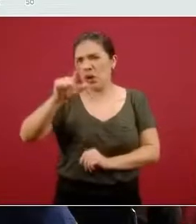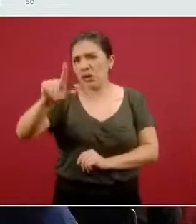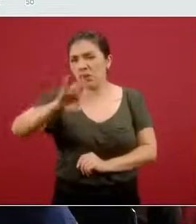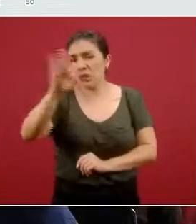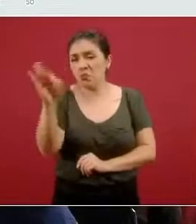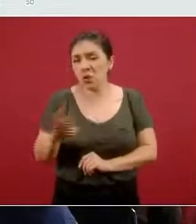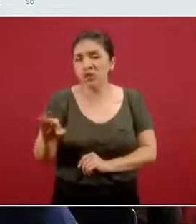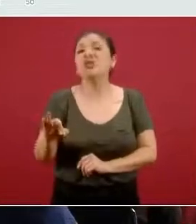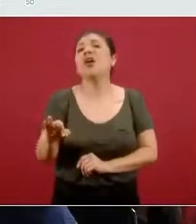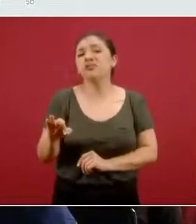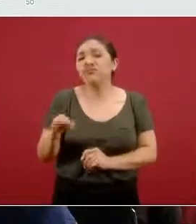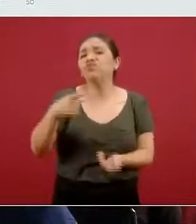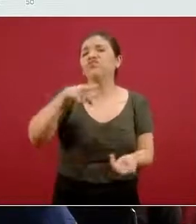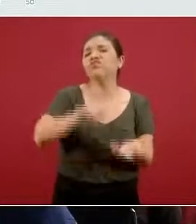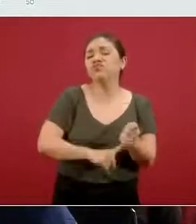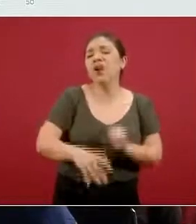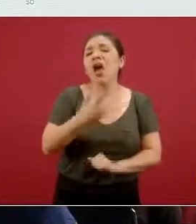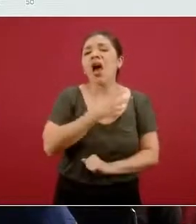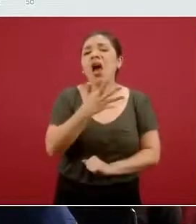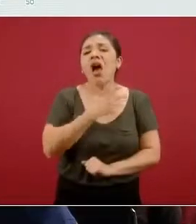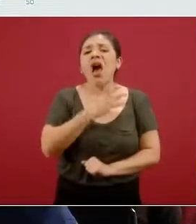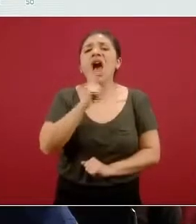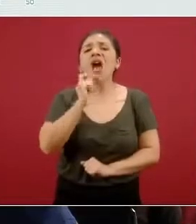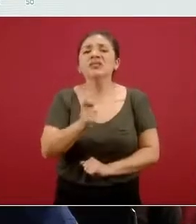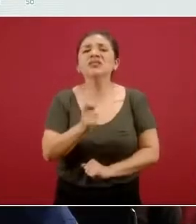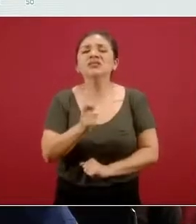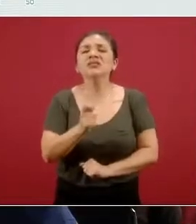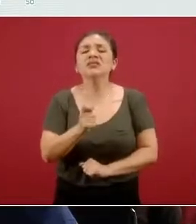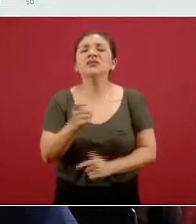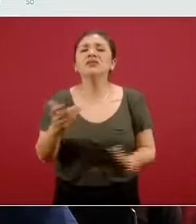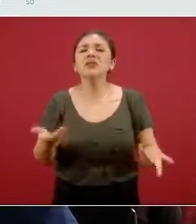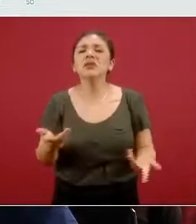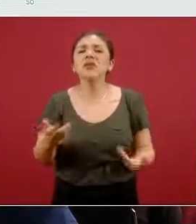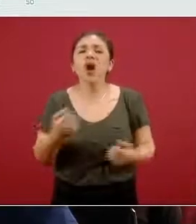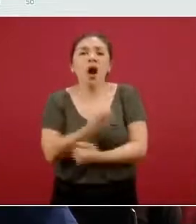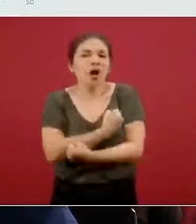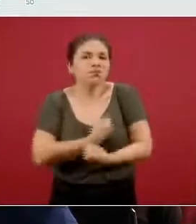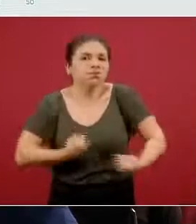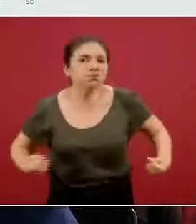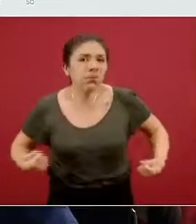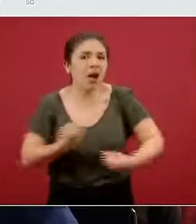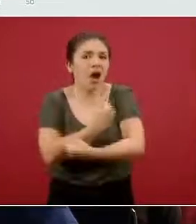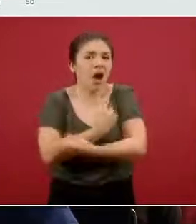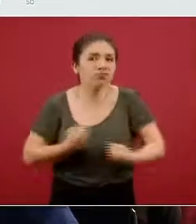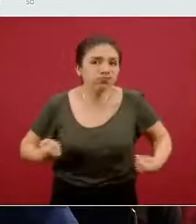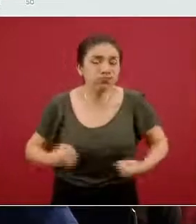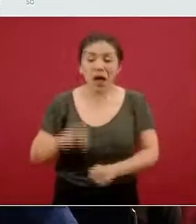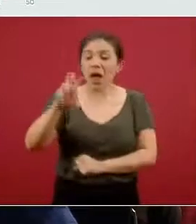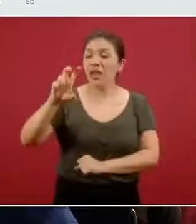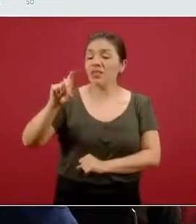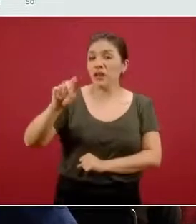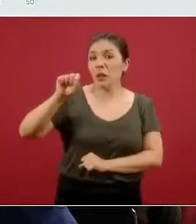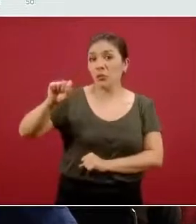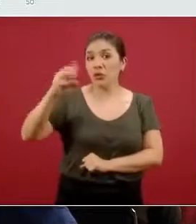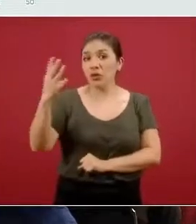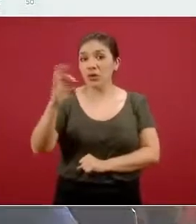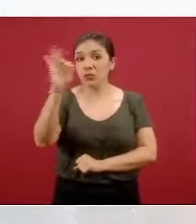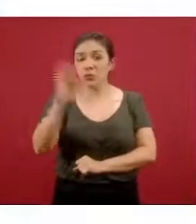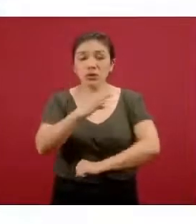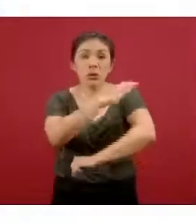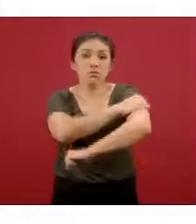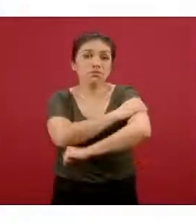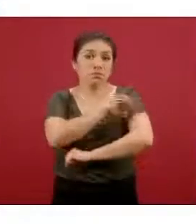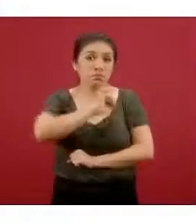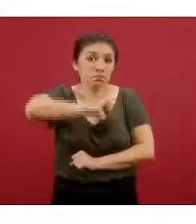47% prácticamente, tenían la comorbilidad asociada de obesidad, un 30.3% la